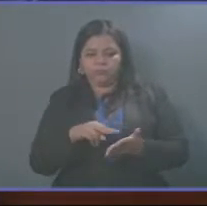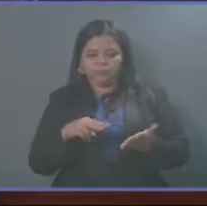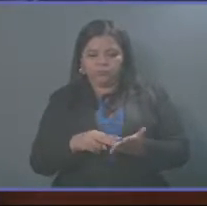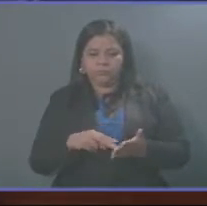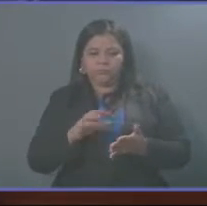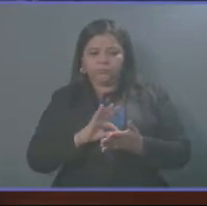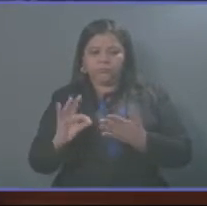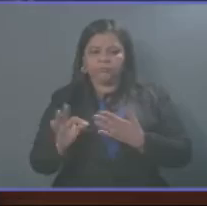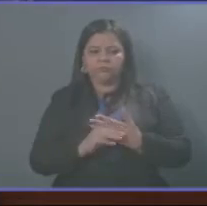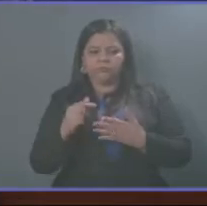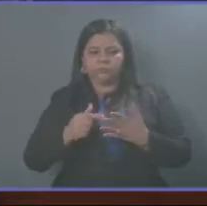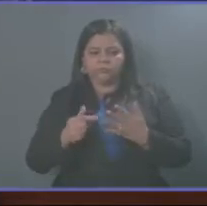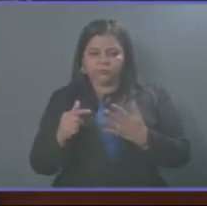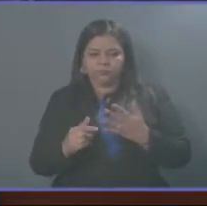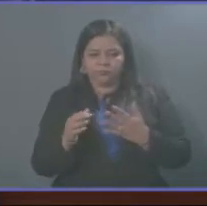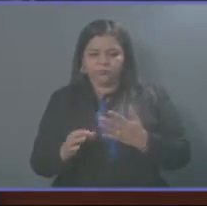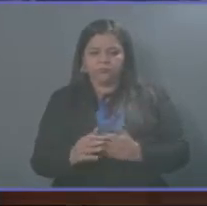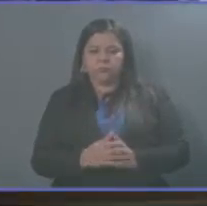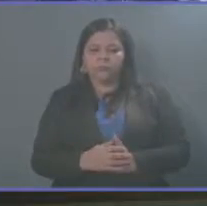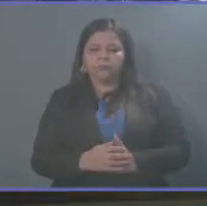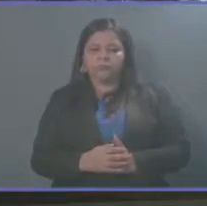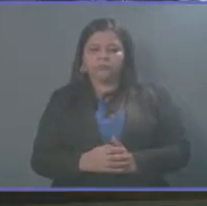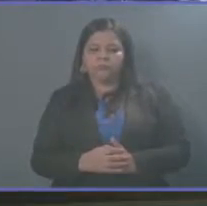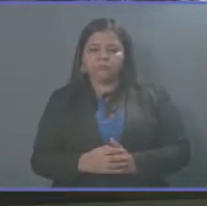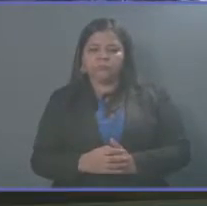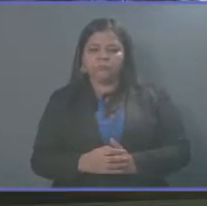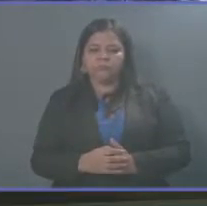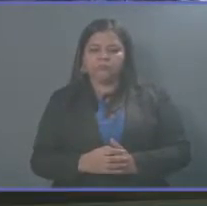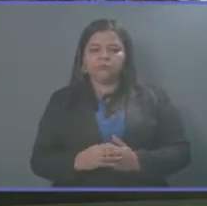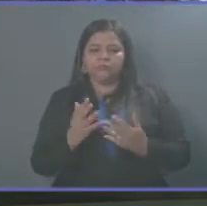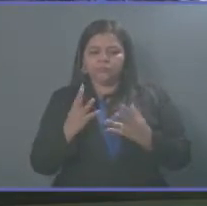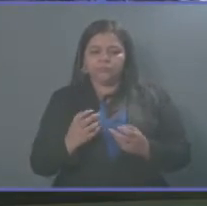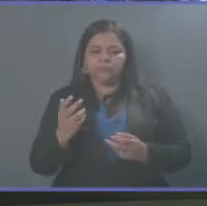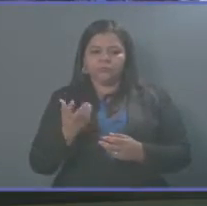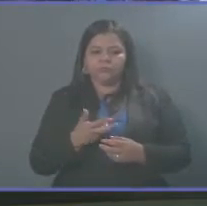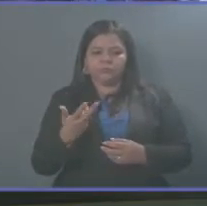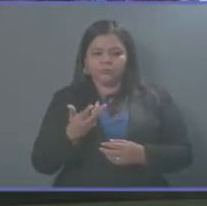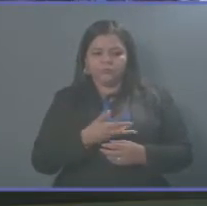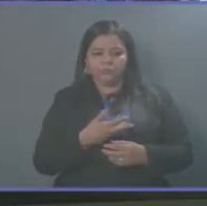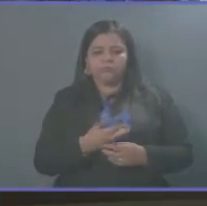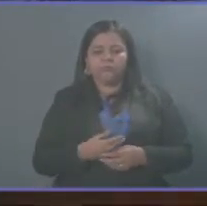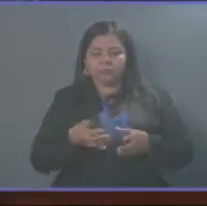dicho dictamen, pongo